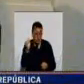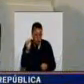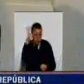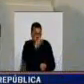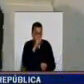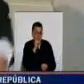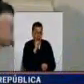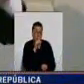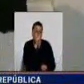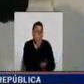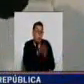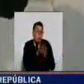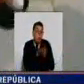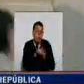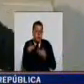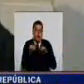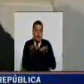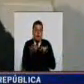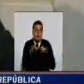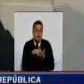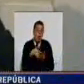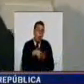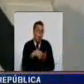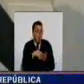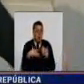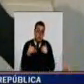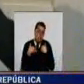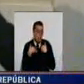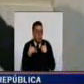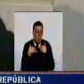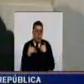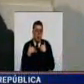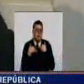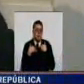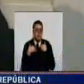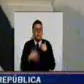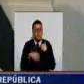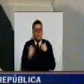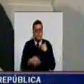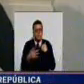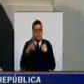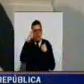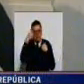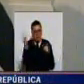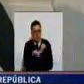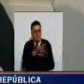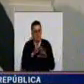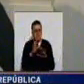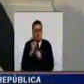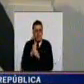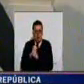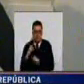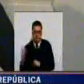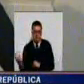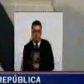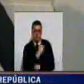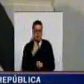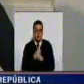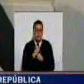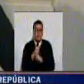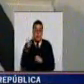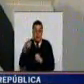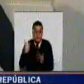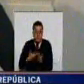esto? O sea, una oficina enclenque como la mía, por su debilidad, no por la sabiduría de la gente que trabaja conmigo,